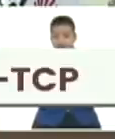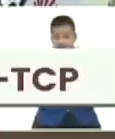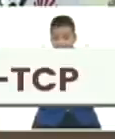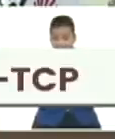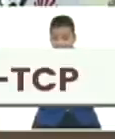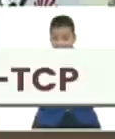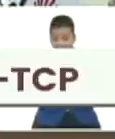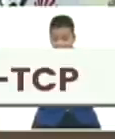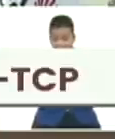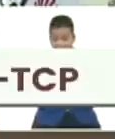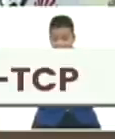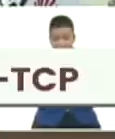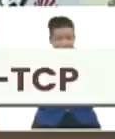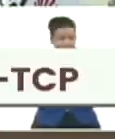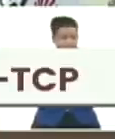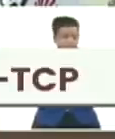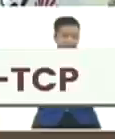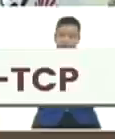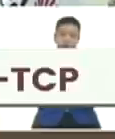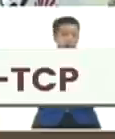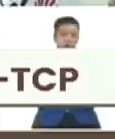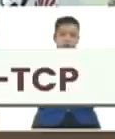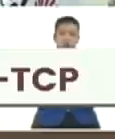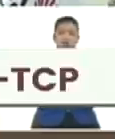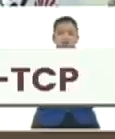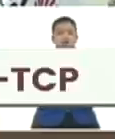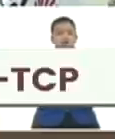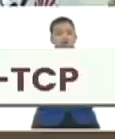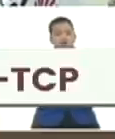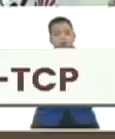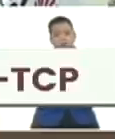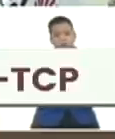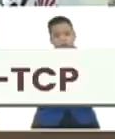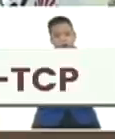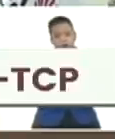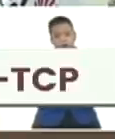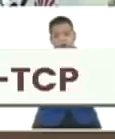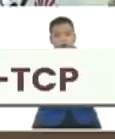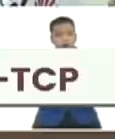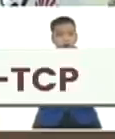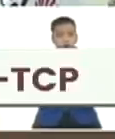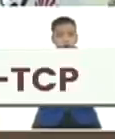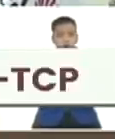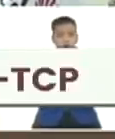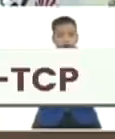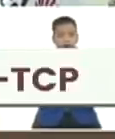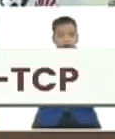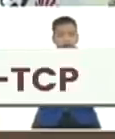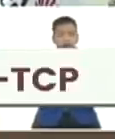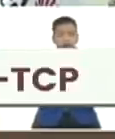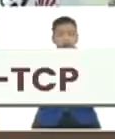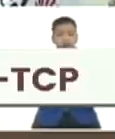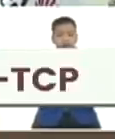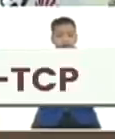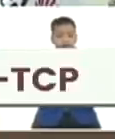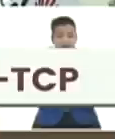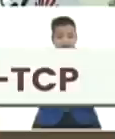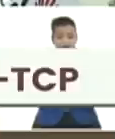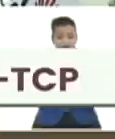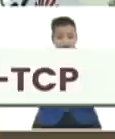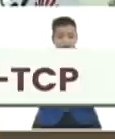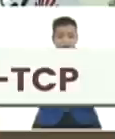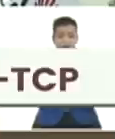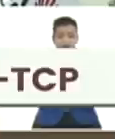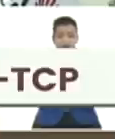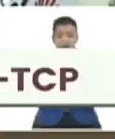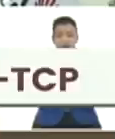excluyentes no contribuyen a la solución de ninguno de los urgentes desafíos de la integración ni las amenazas regionales